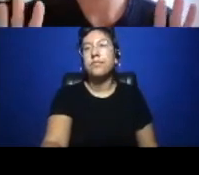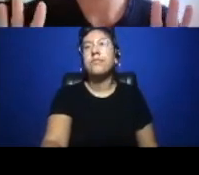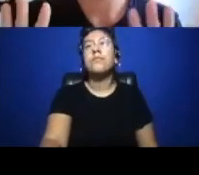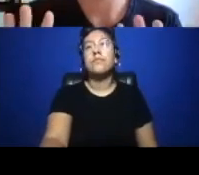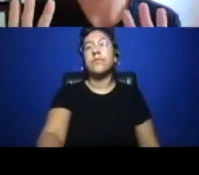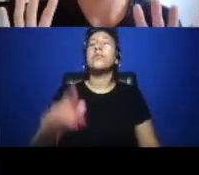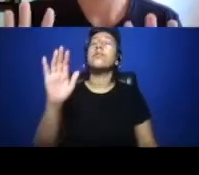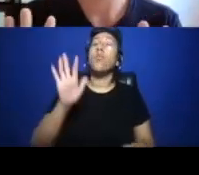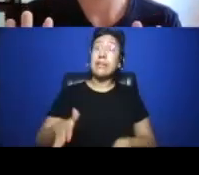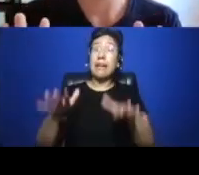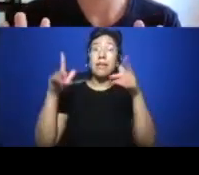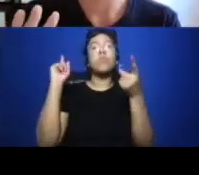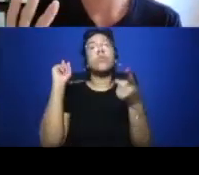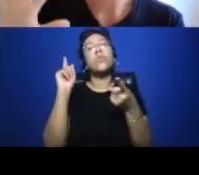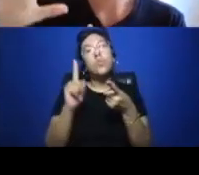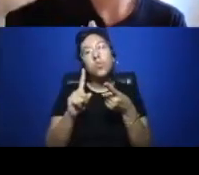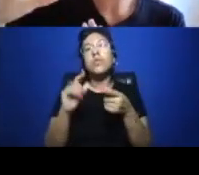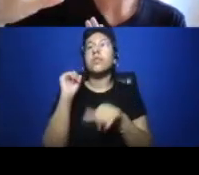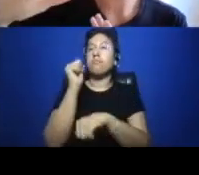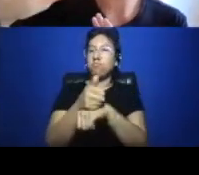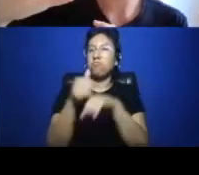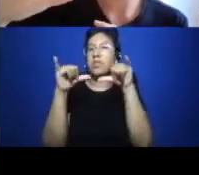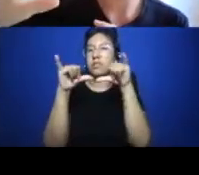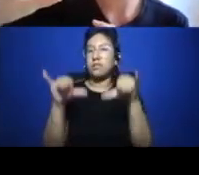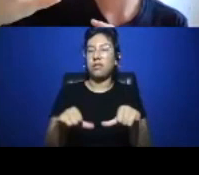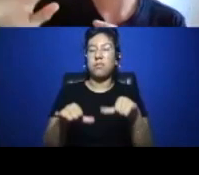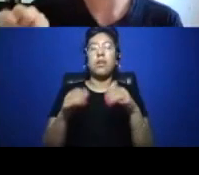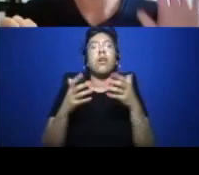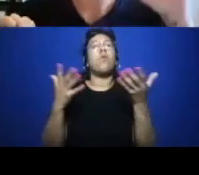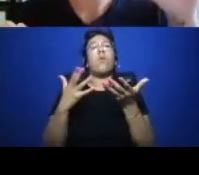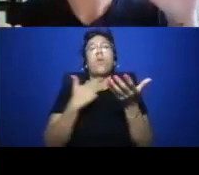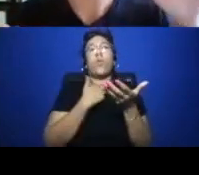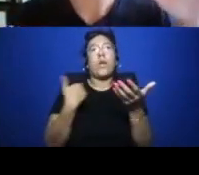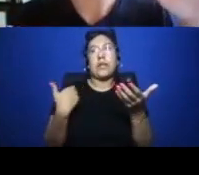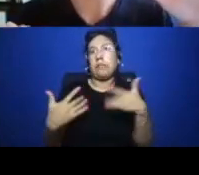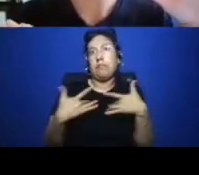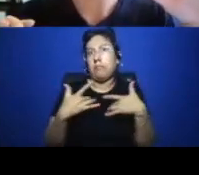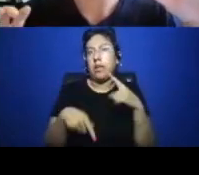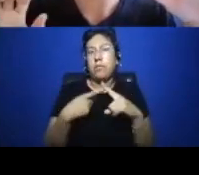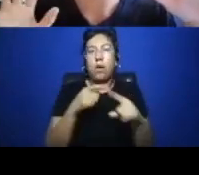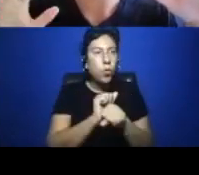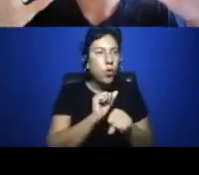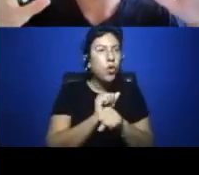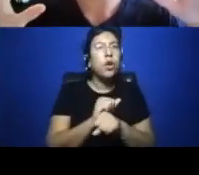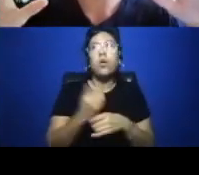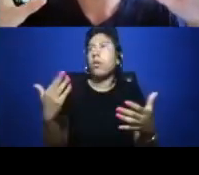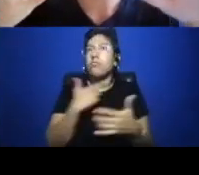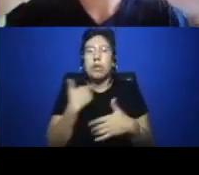Para reducir un poco de la ansiedad y tener un sistema, ¿cuáles son riesgos que me